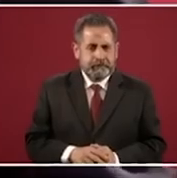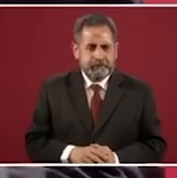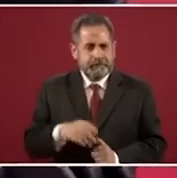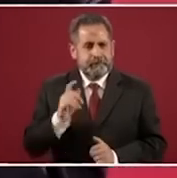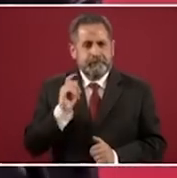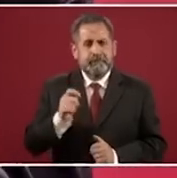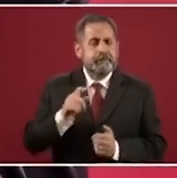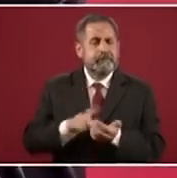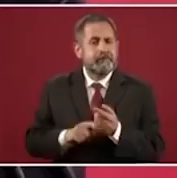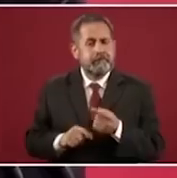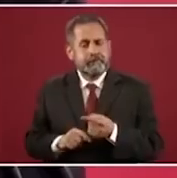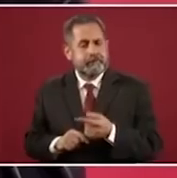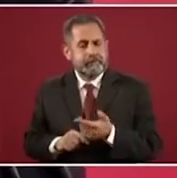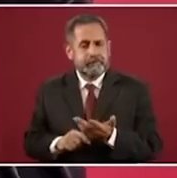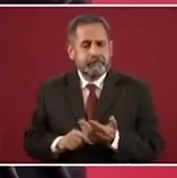el viejo, ¿no?